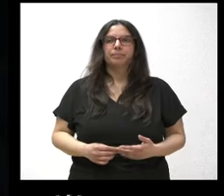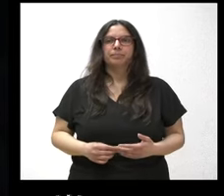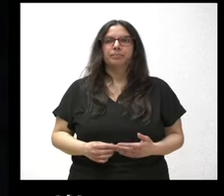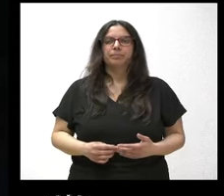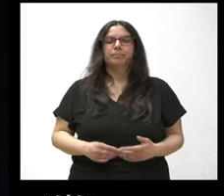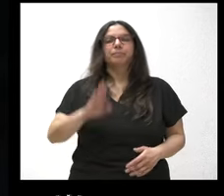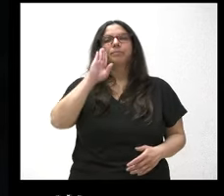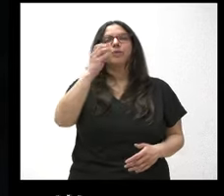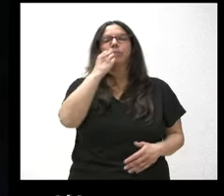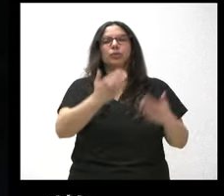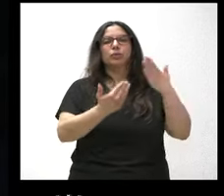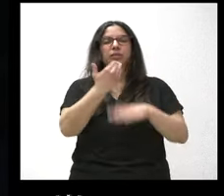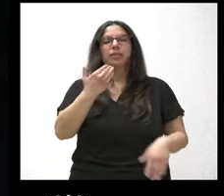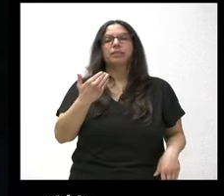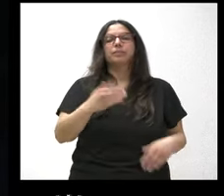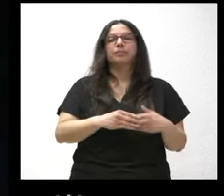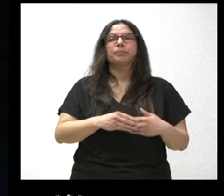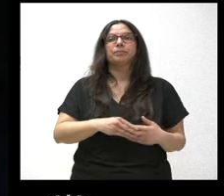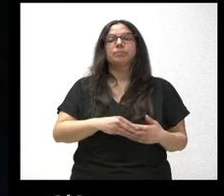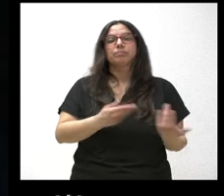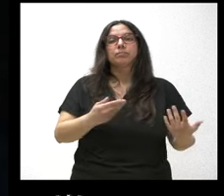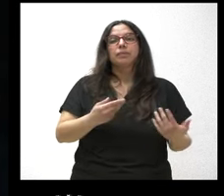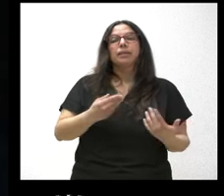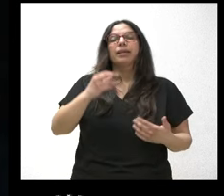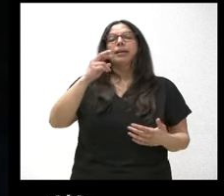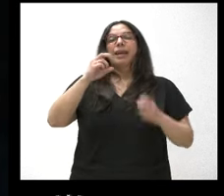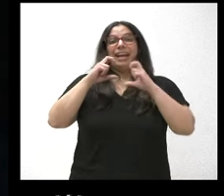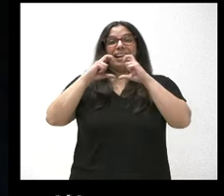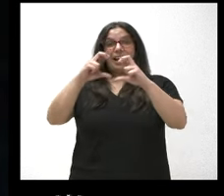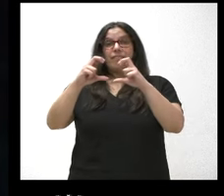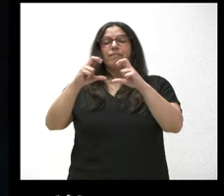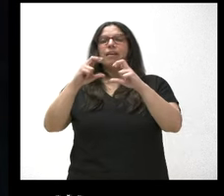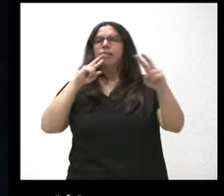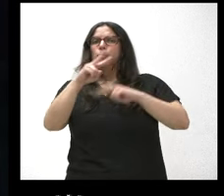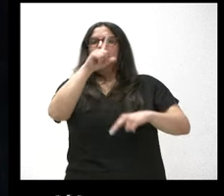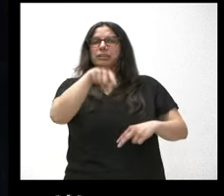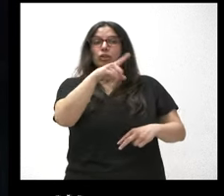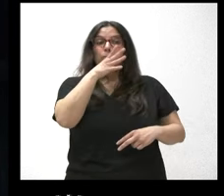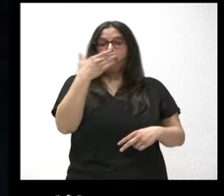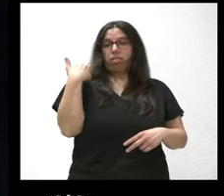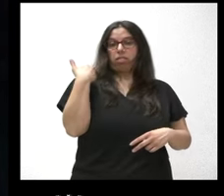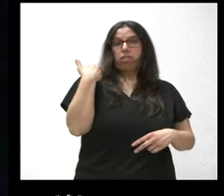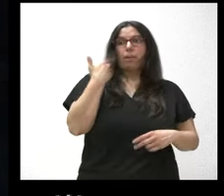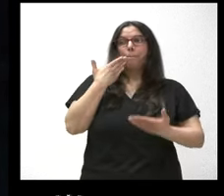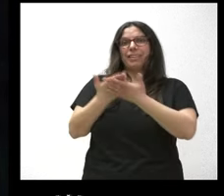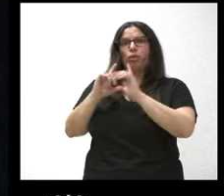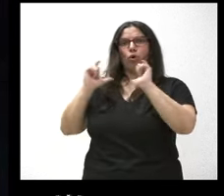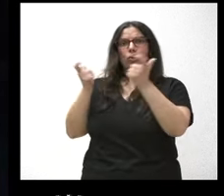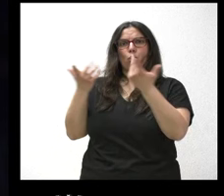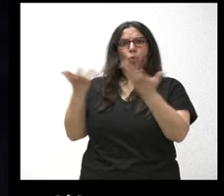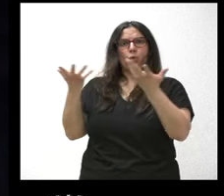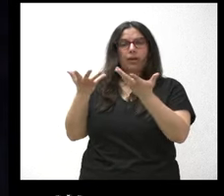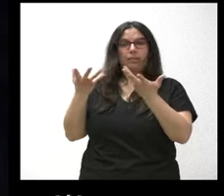Hola, muy buenos días. ¿Han recibido respuesta de Renfe a la petición urgente de una reunión tras la carta enviada hace unos días por la consejera